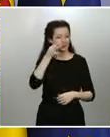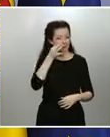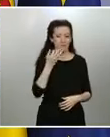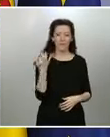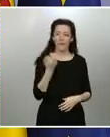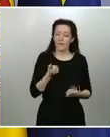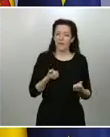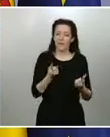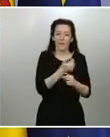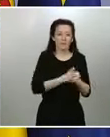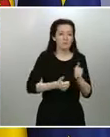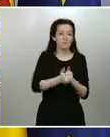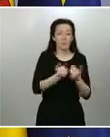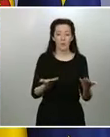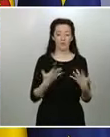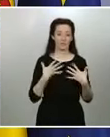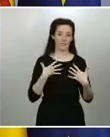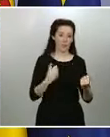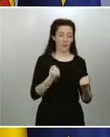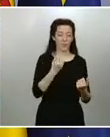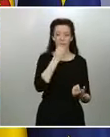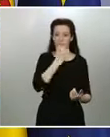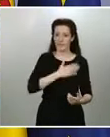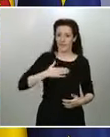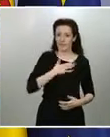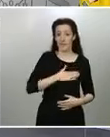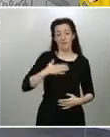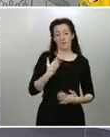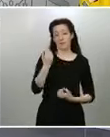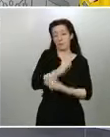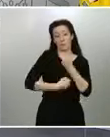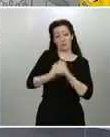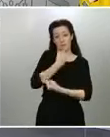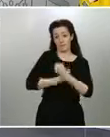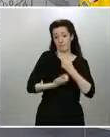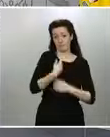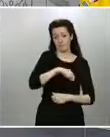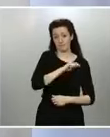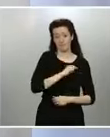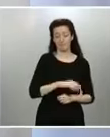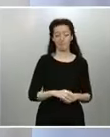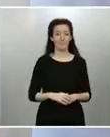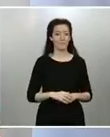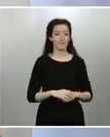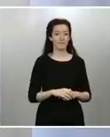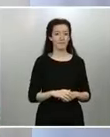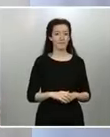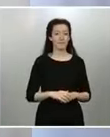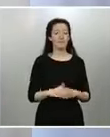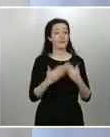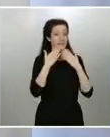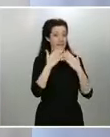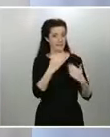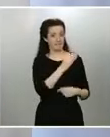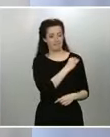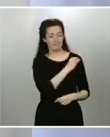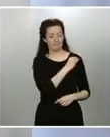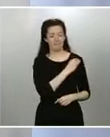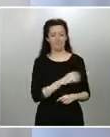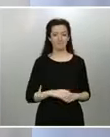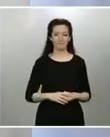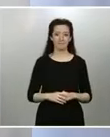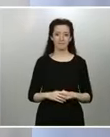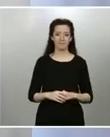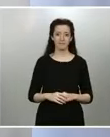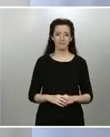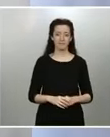bienestar y de la economía de este país muchas gracias josé luís por su pregunta bueno no creo que lo he